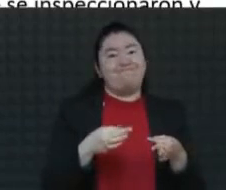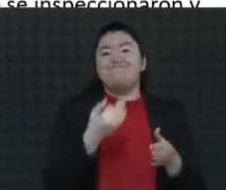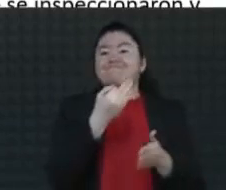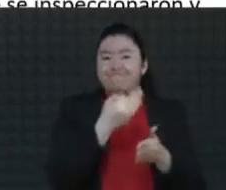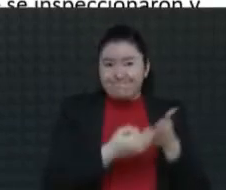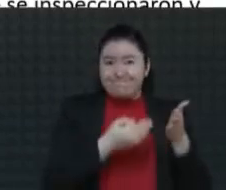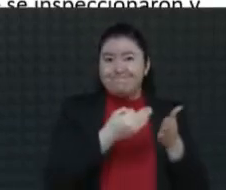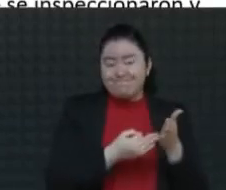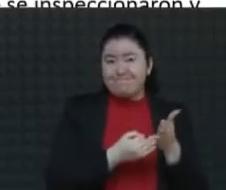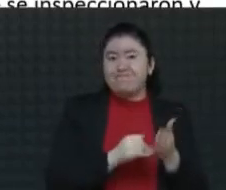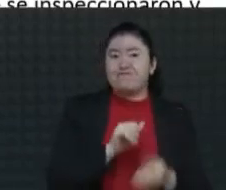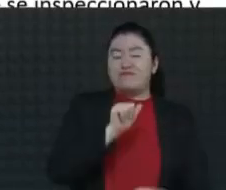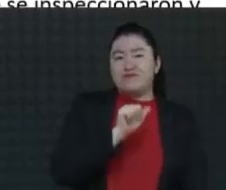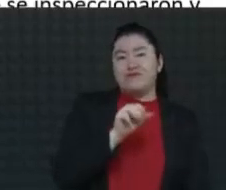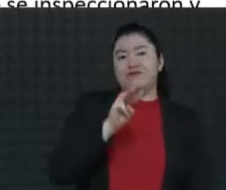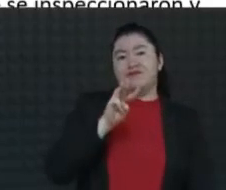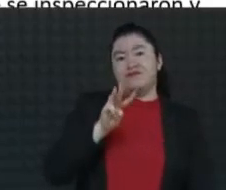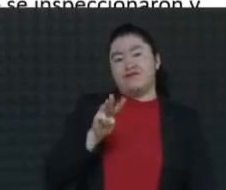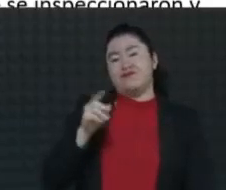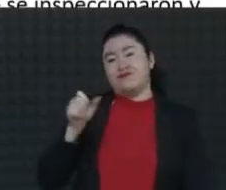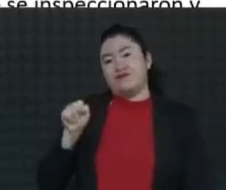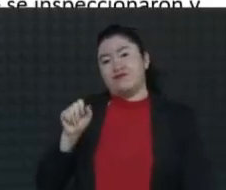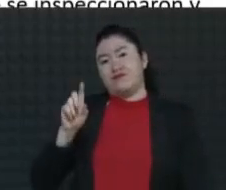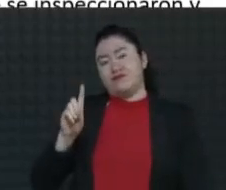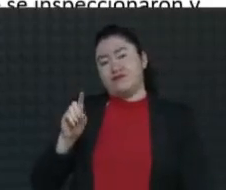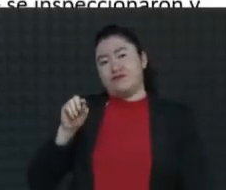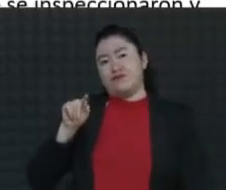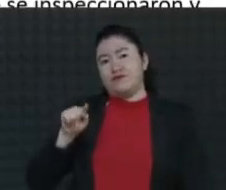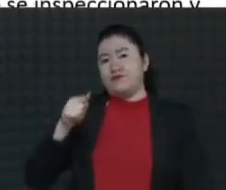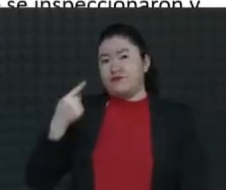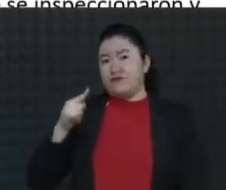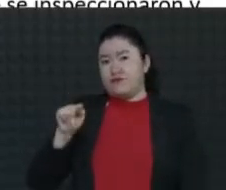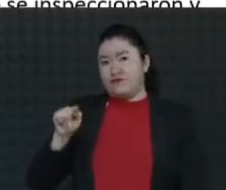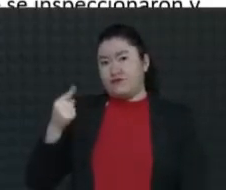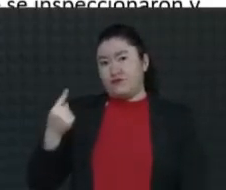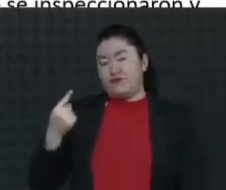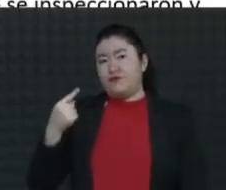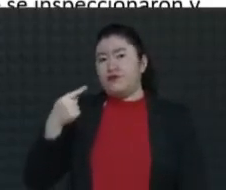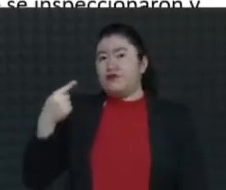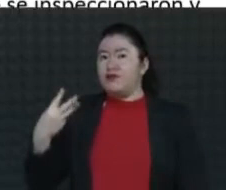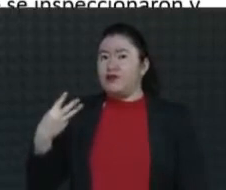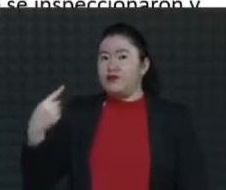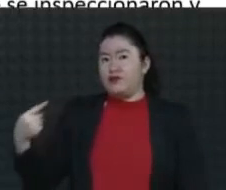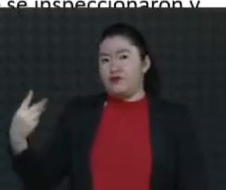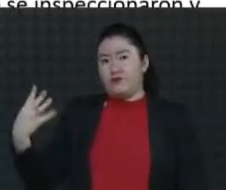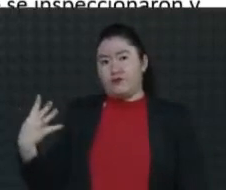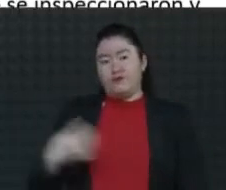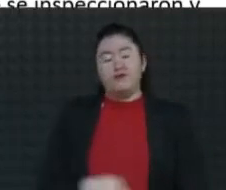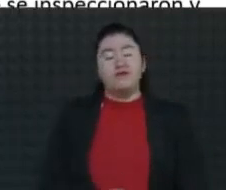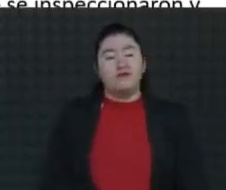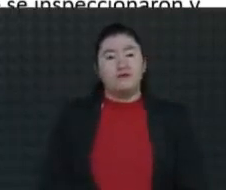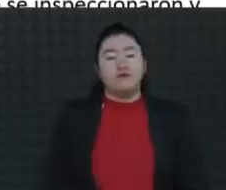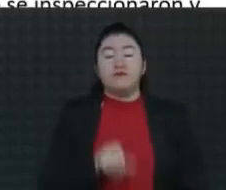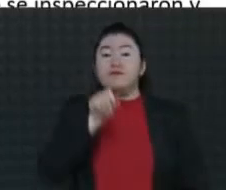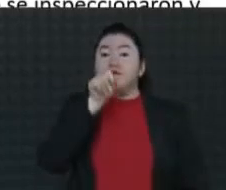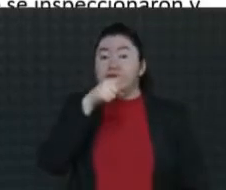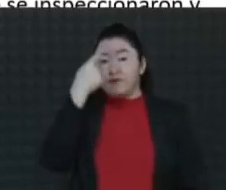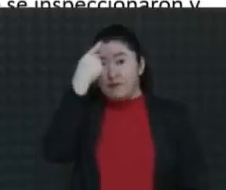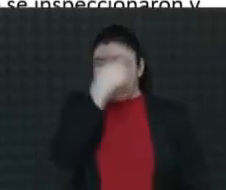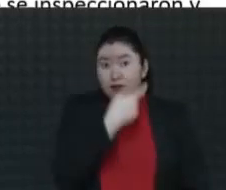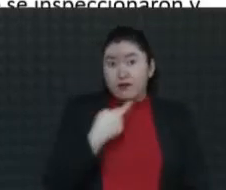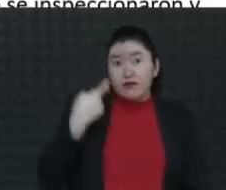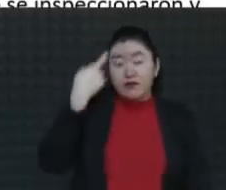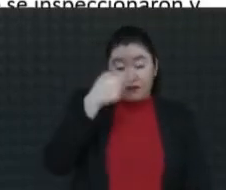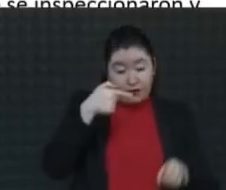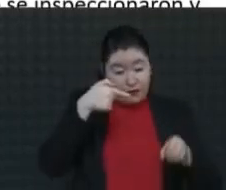requerimientos de AWS de 1.1, 3-4. Los ferrules que se usaron para retener la soldadura